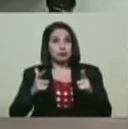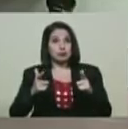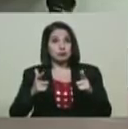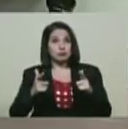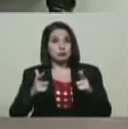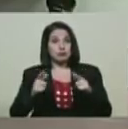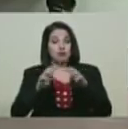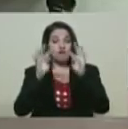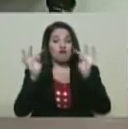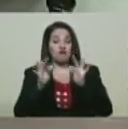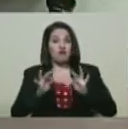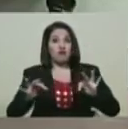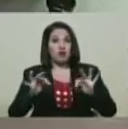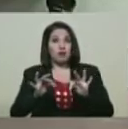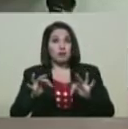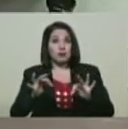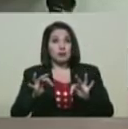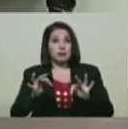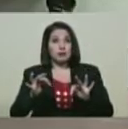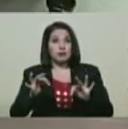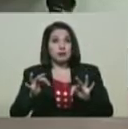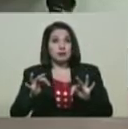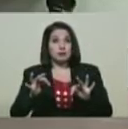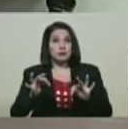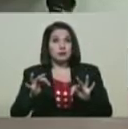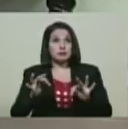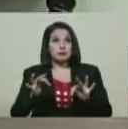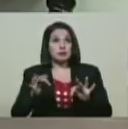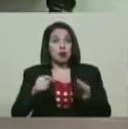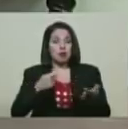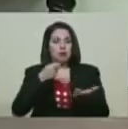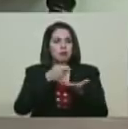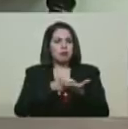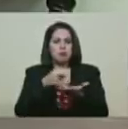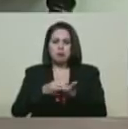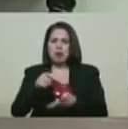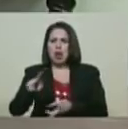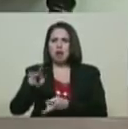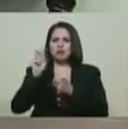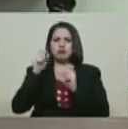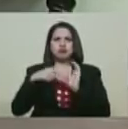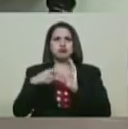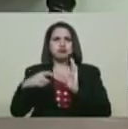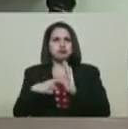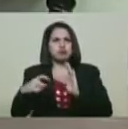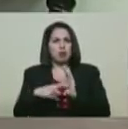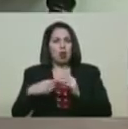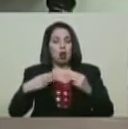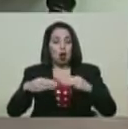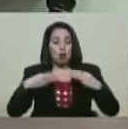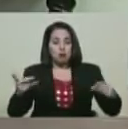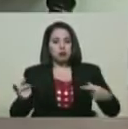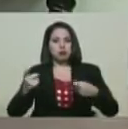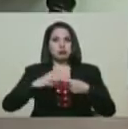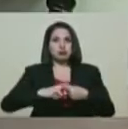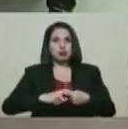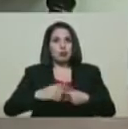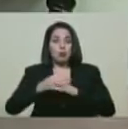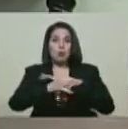mecanismos para los montos de contrataciones públicas a nivel regional y